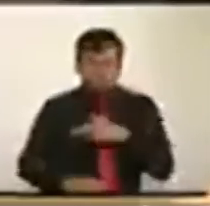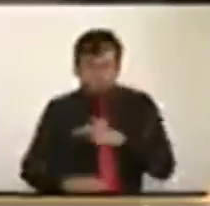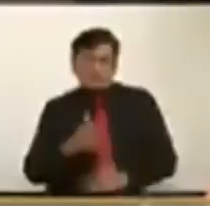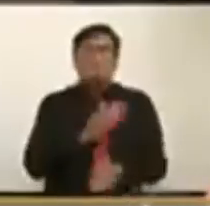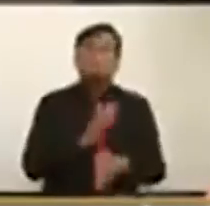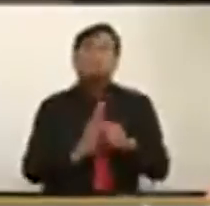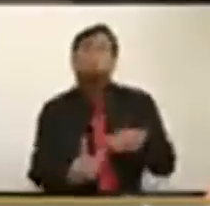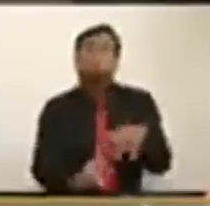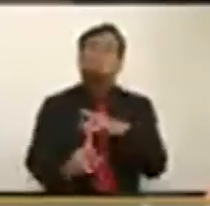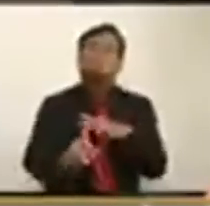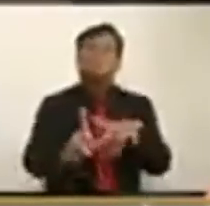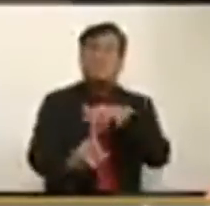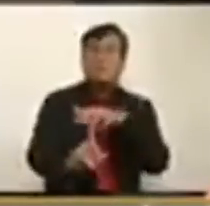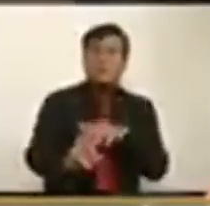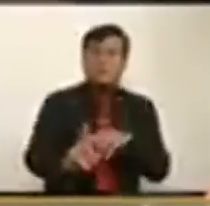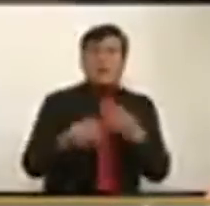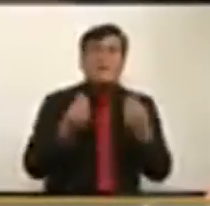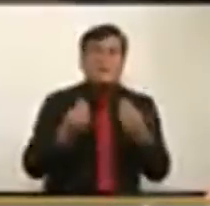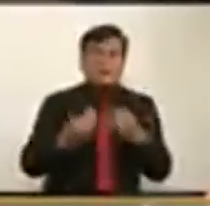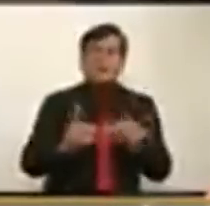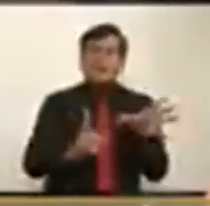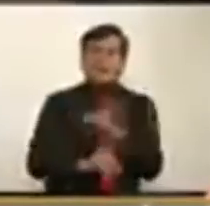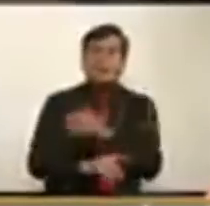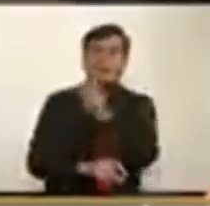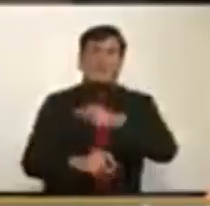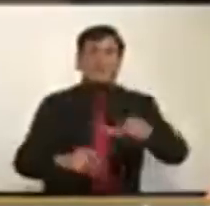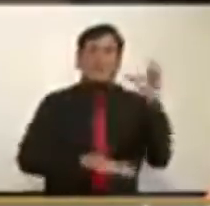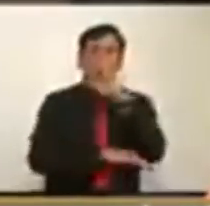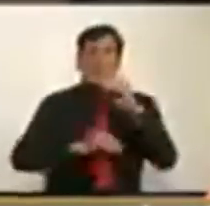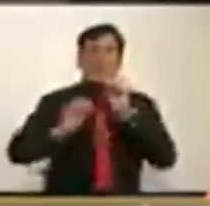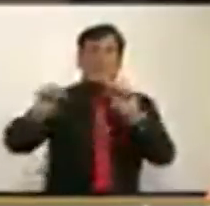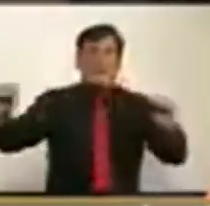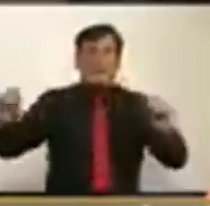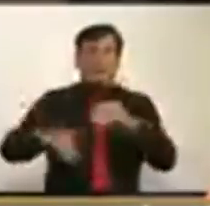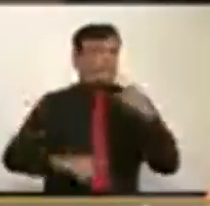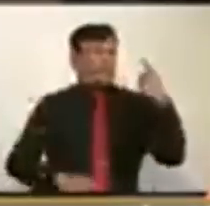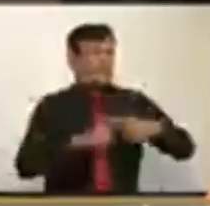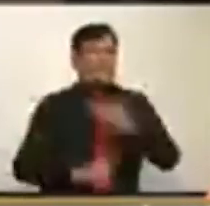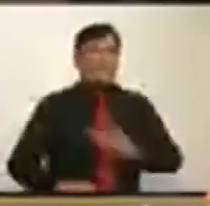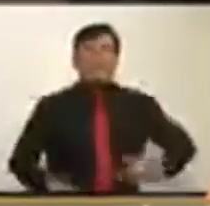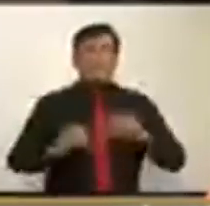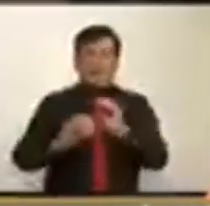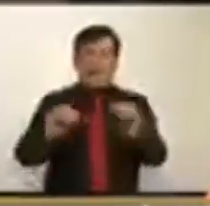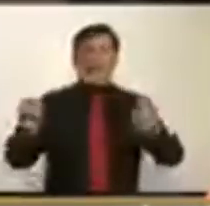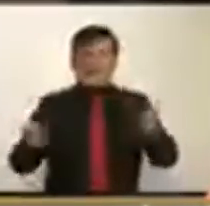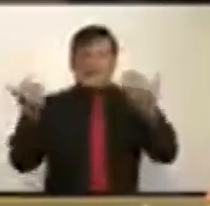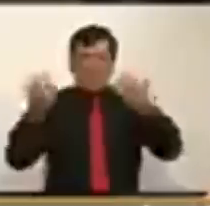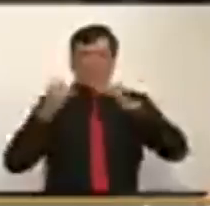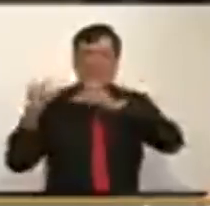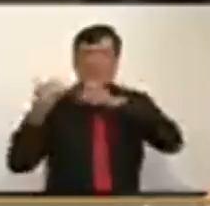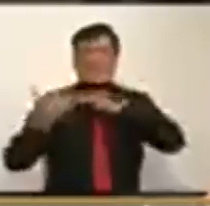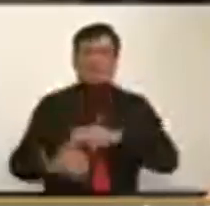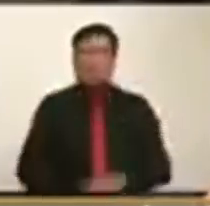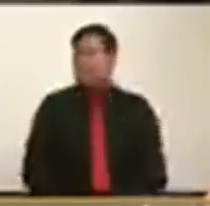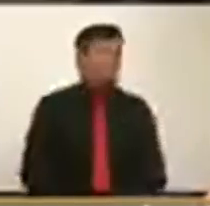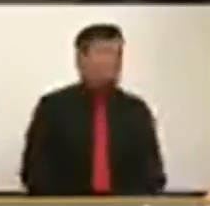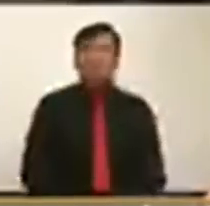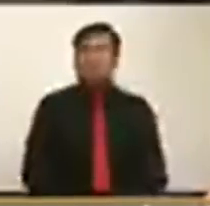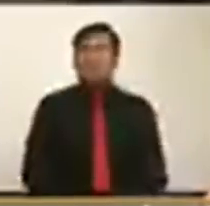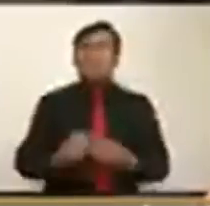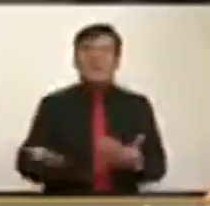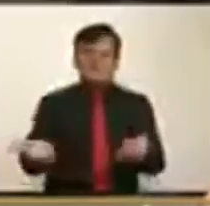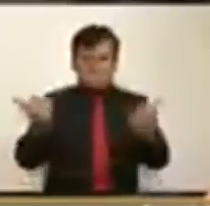seduciendo, no para convocar a los colombianos, como ha hecho el expresidente hoy, a la guerra, sino para convocarlos